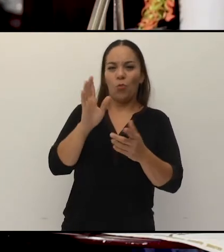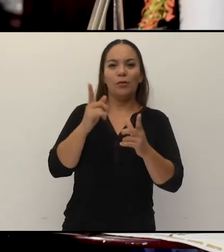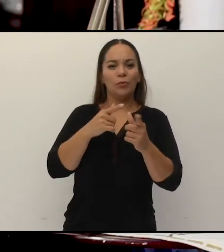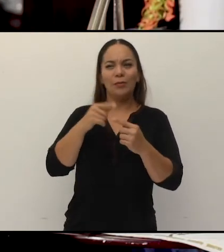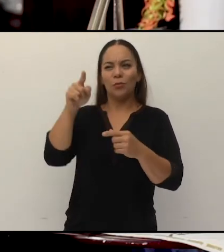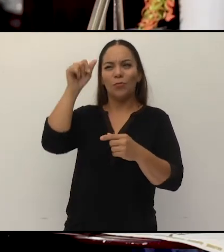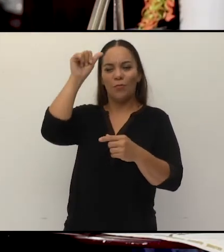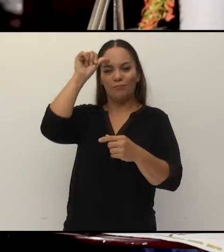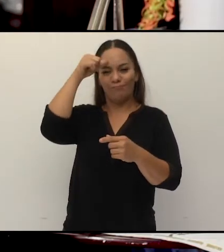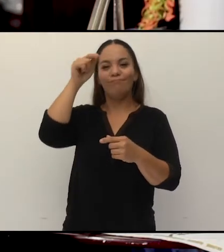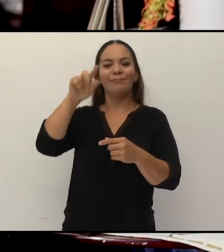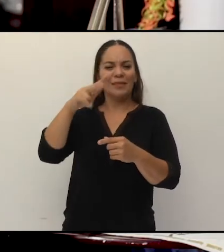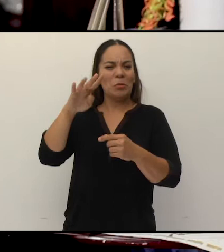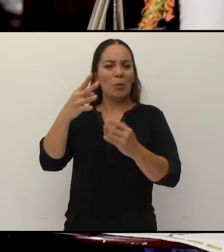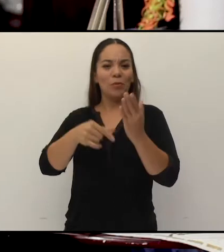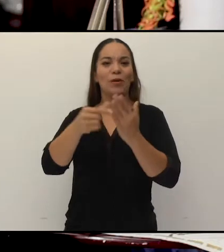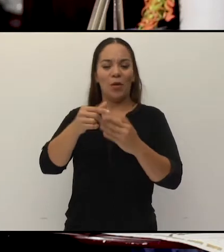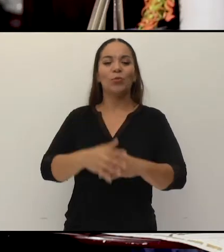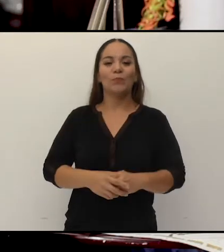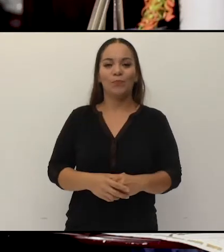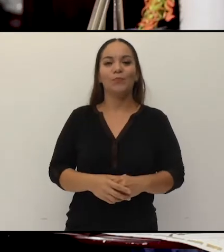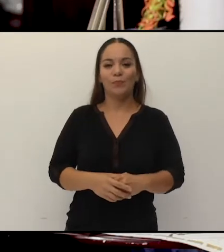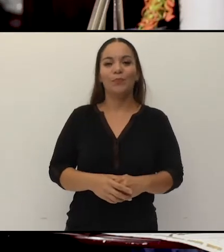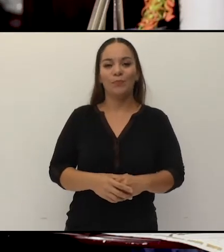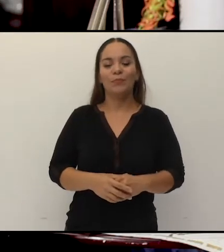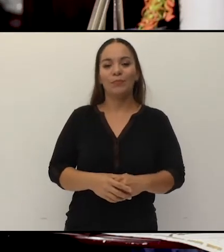grabado. No sé si estaba yo en tercero o en cuarto grado, ¿verdad? Que yo